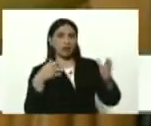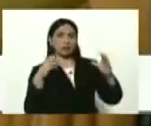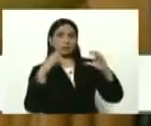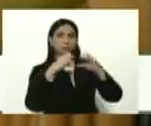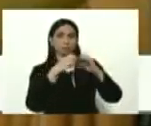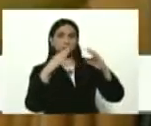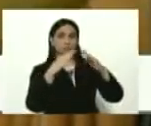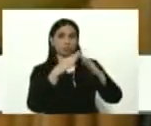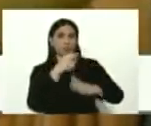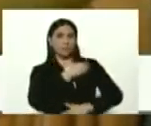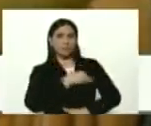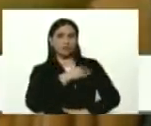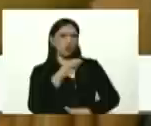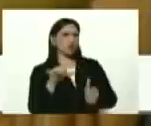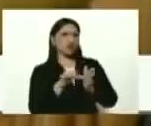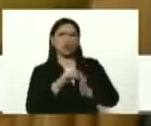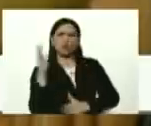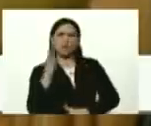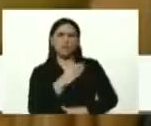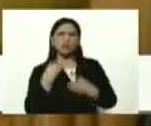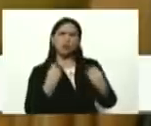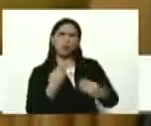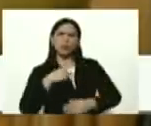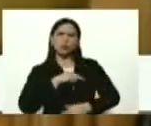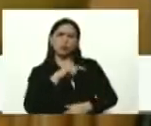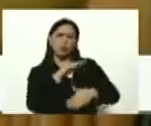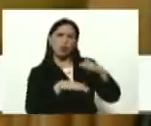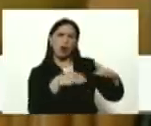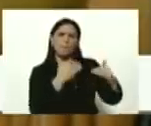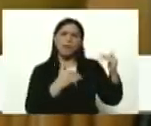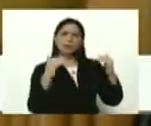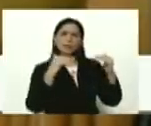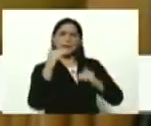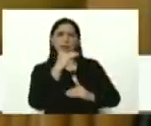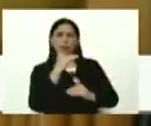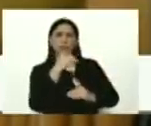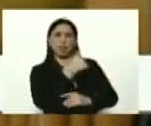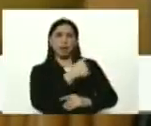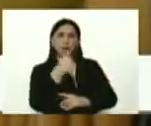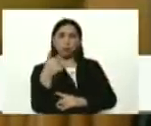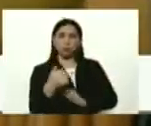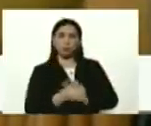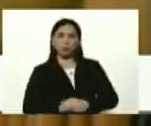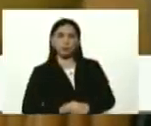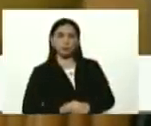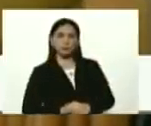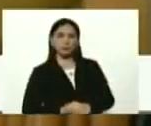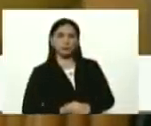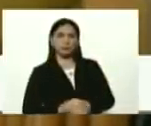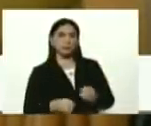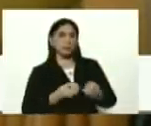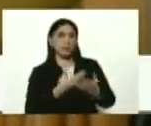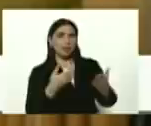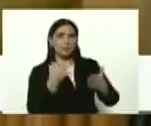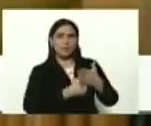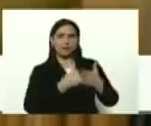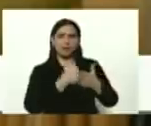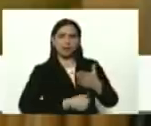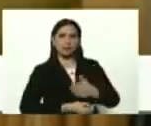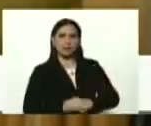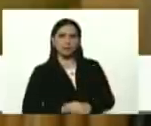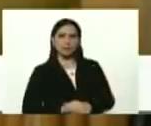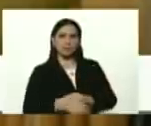Patria, de dónde venimos y cómo hemos venido avanzando en cada una de estas batallas que